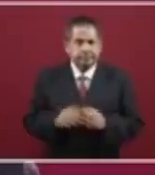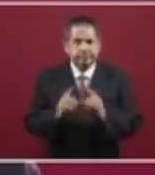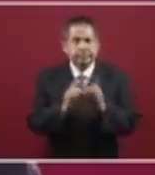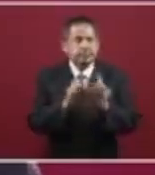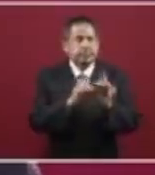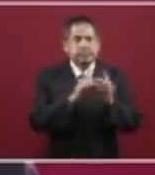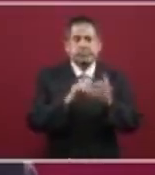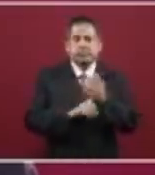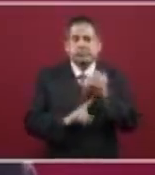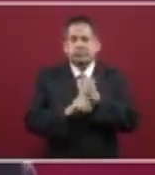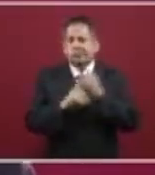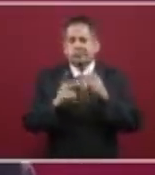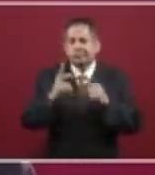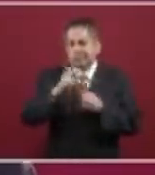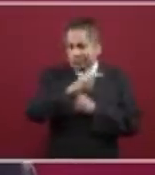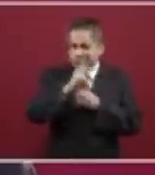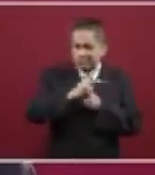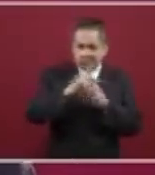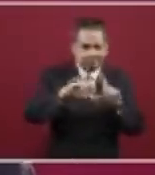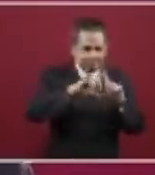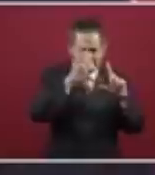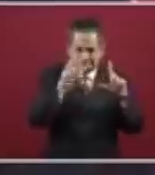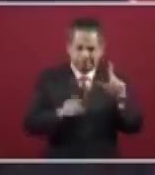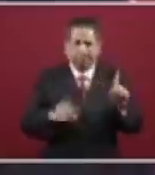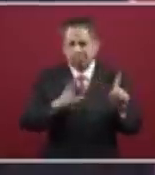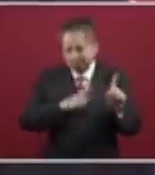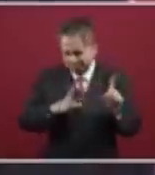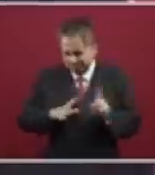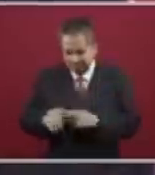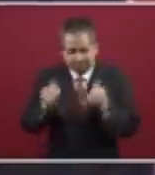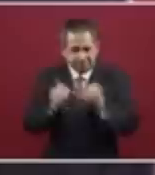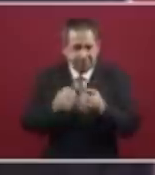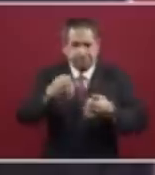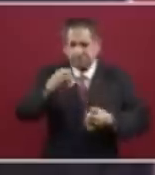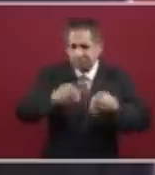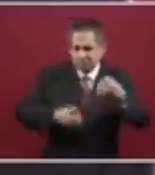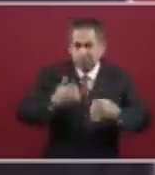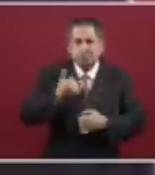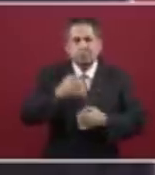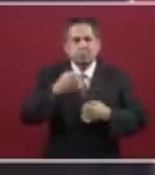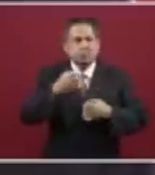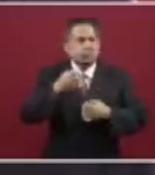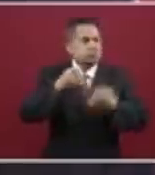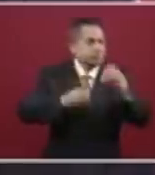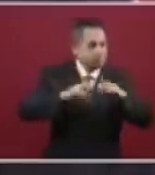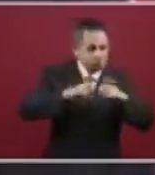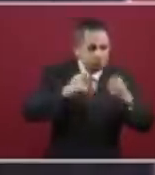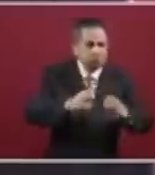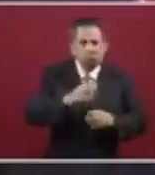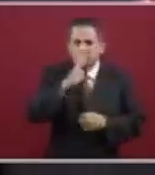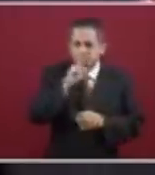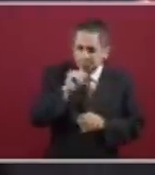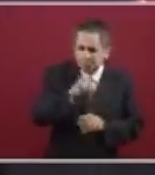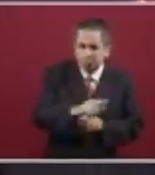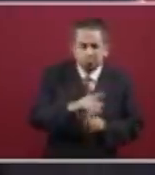este problema en todo el país con jueces y con magistrados, pero de manera